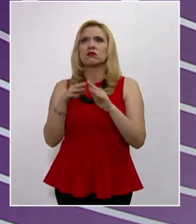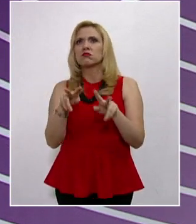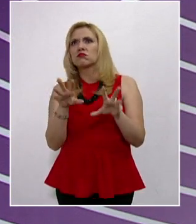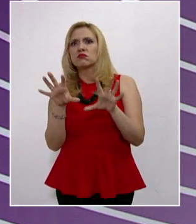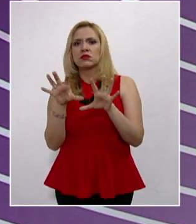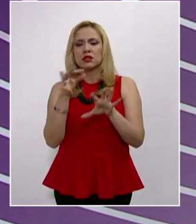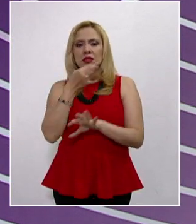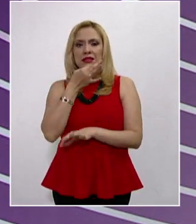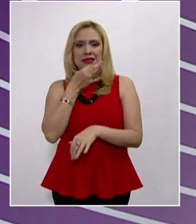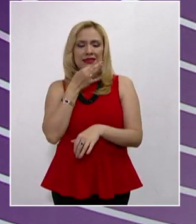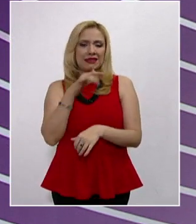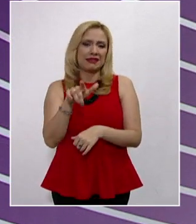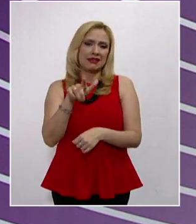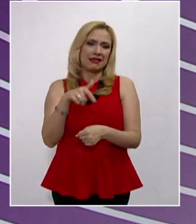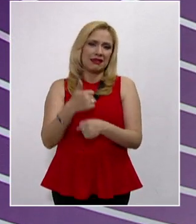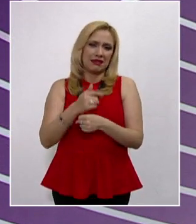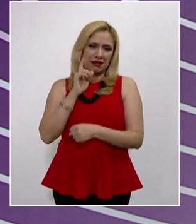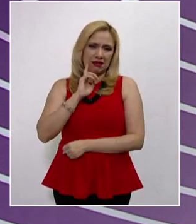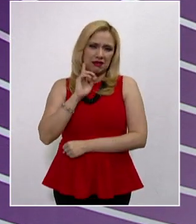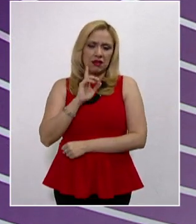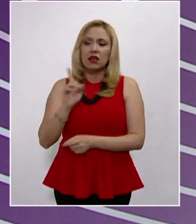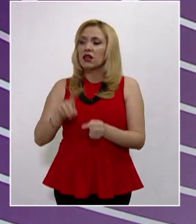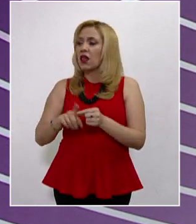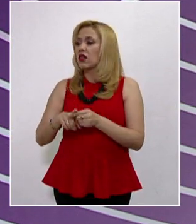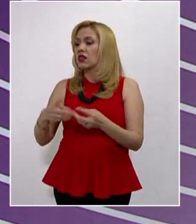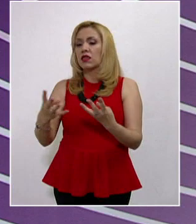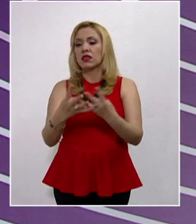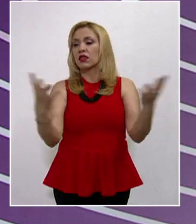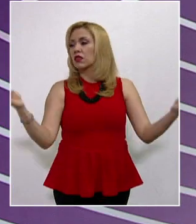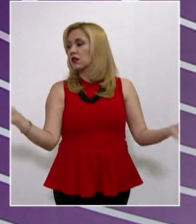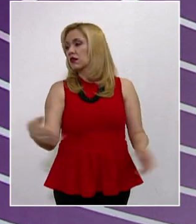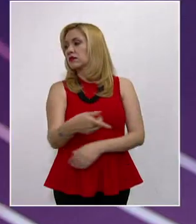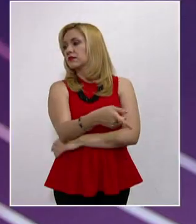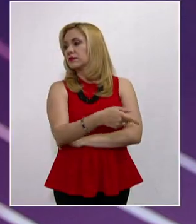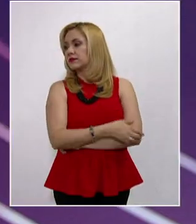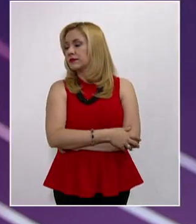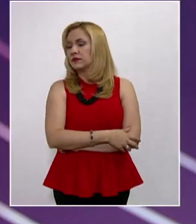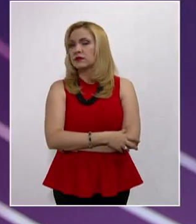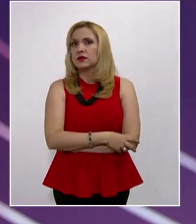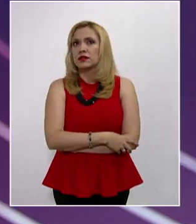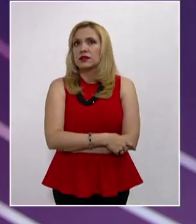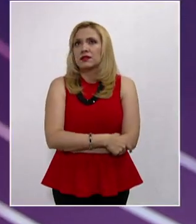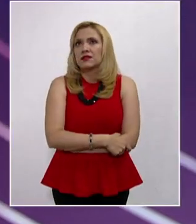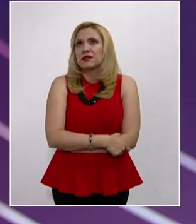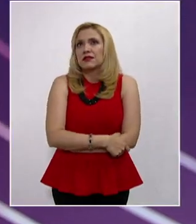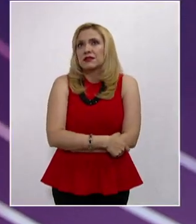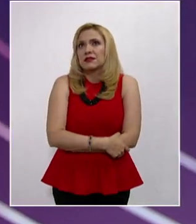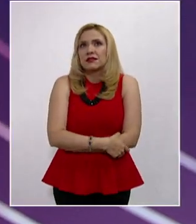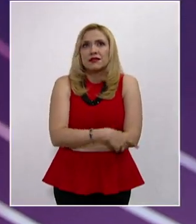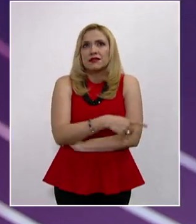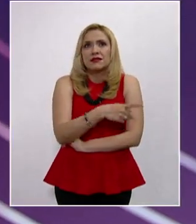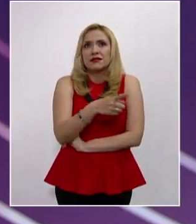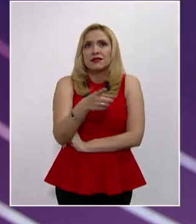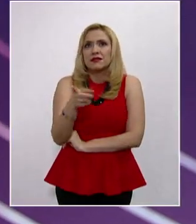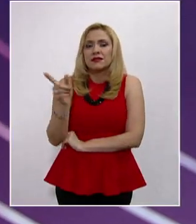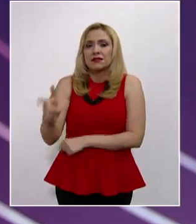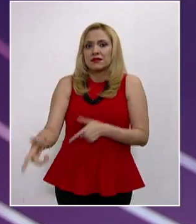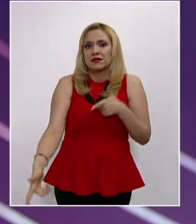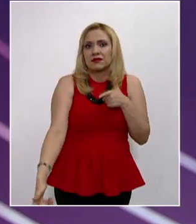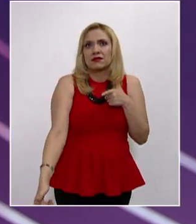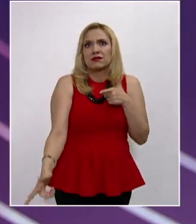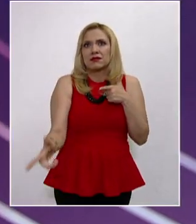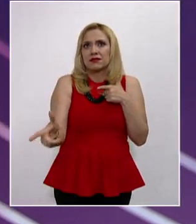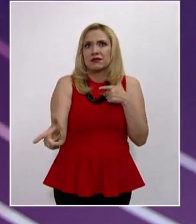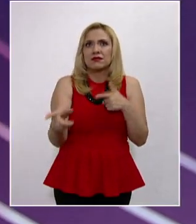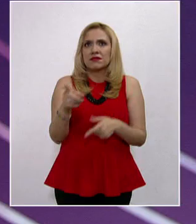una niña de 17 años y le dicen, ¿quién de estos tipos armados es el que te violó? Pues ninguno de los tipos con armas lo hizo. Por supuesto.